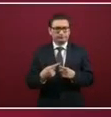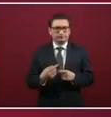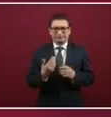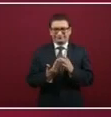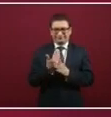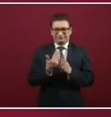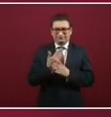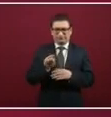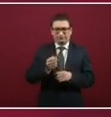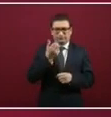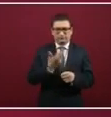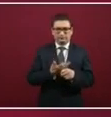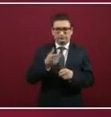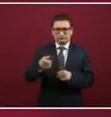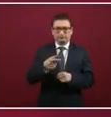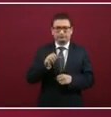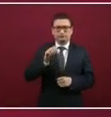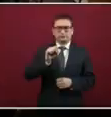el secretario de Hacienda,